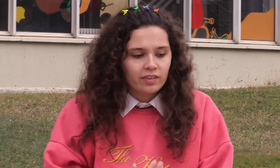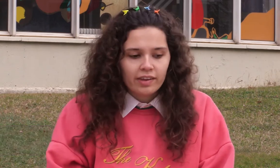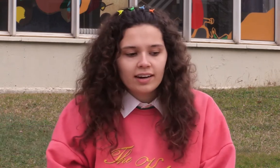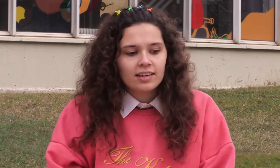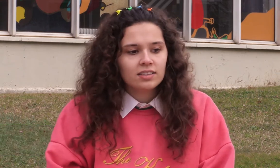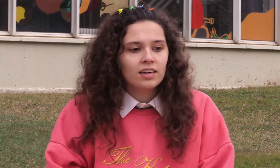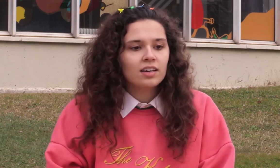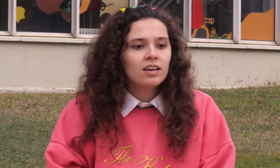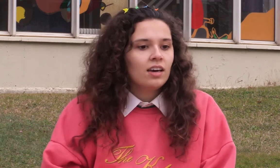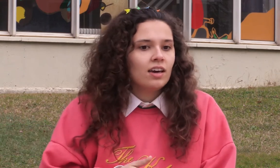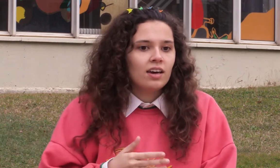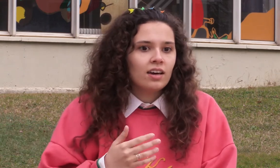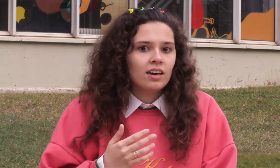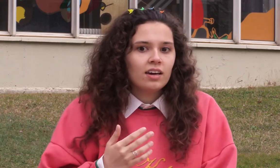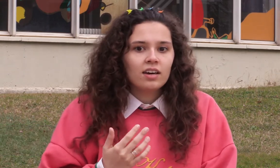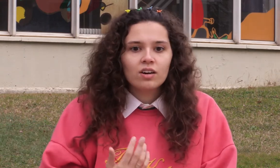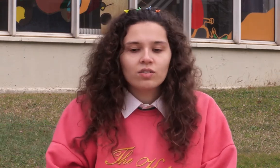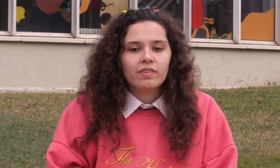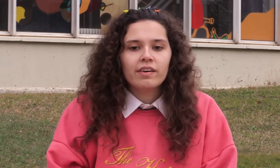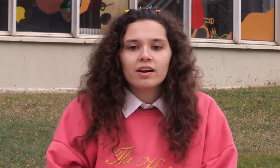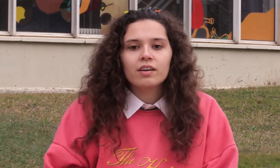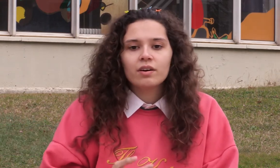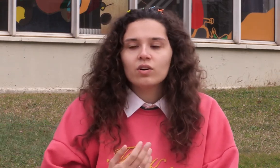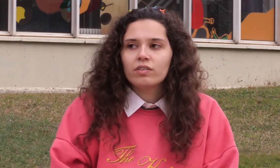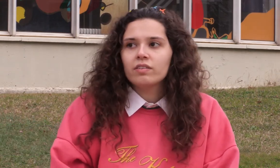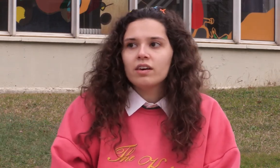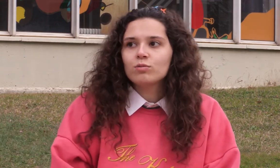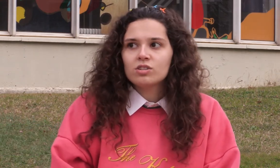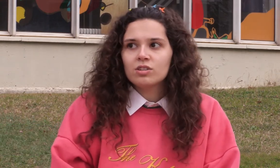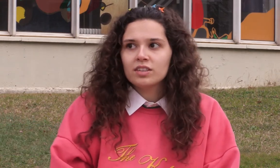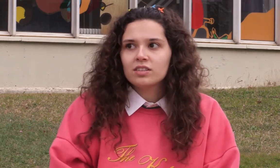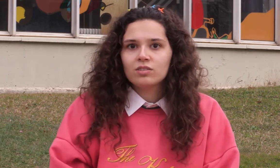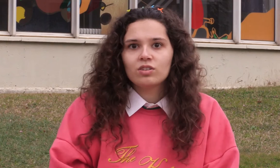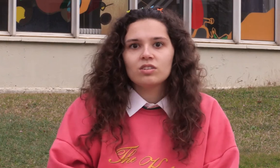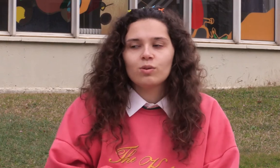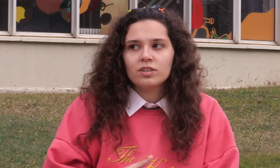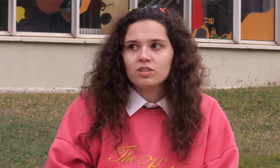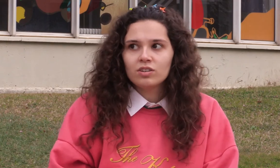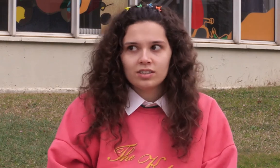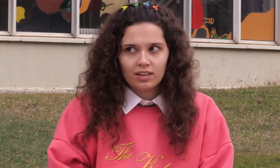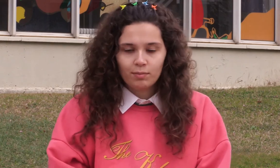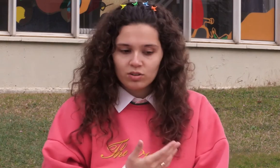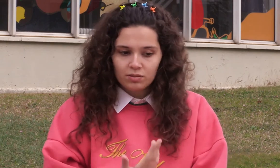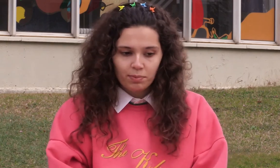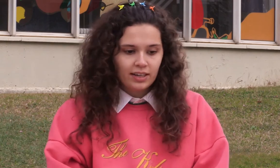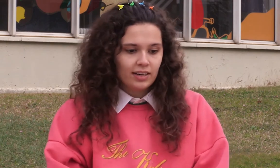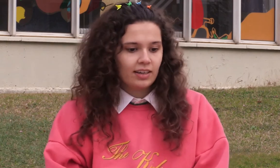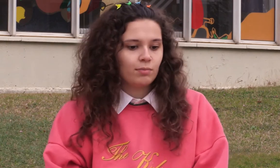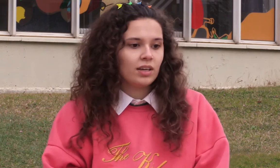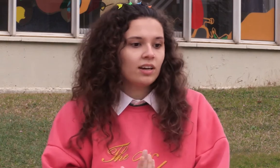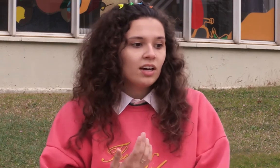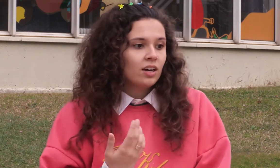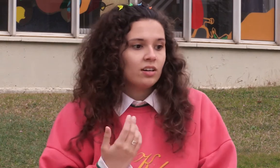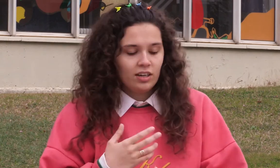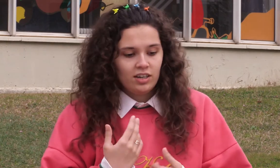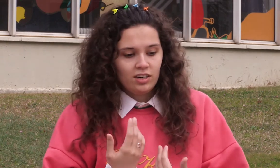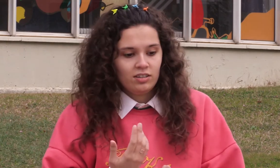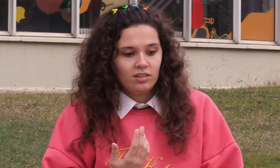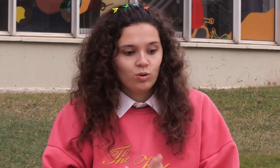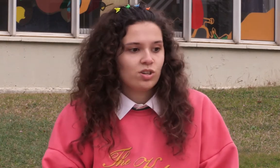conciencia de clase conciencia de raza conciencia de muchísimas otras opresiones que también nos implican y que también